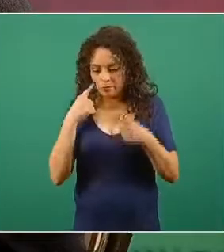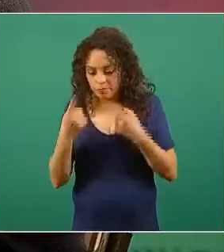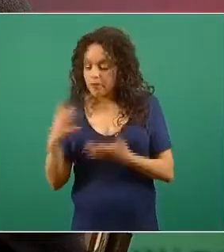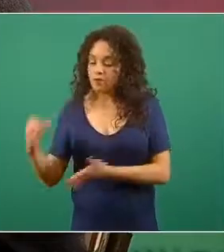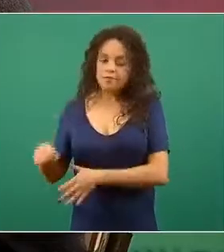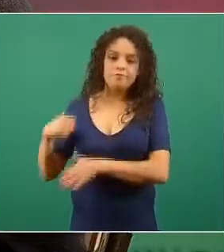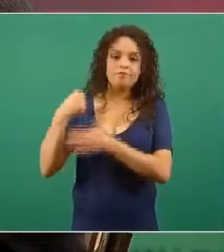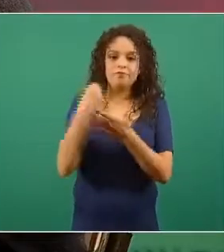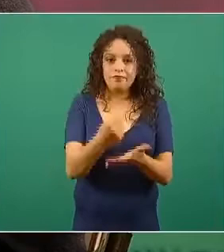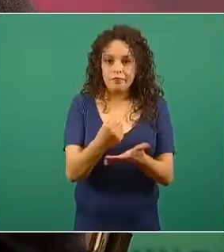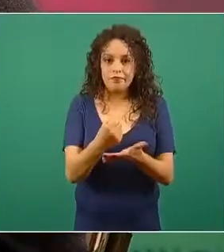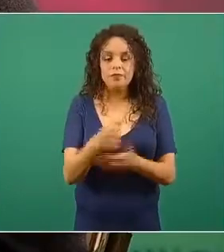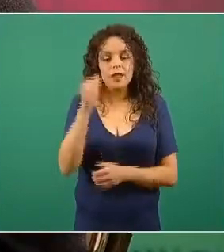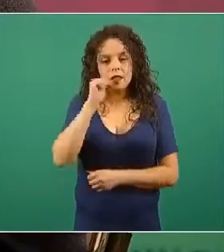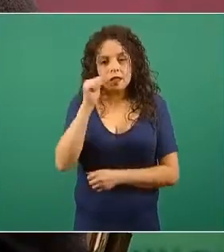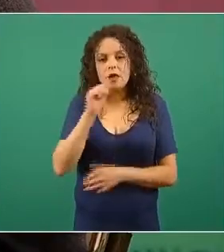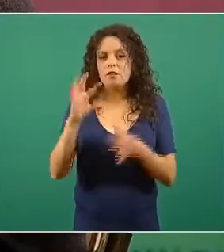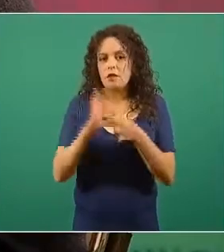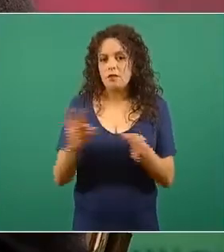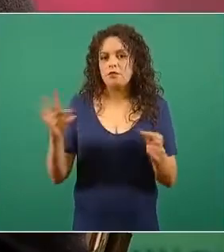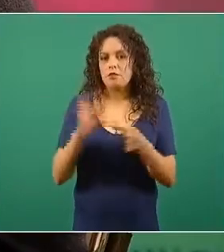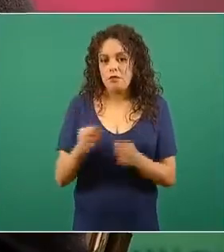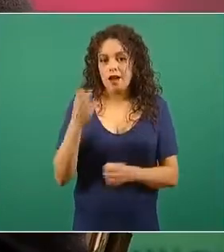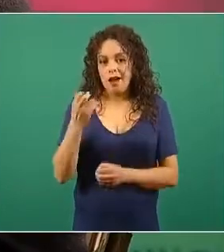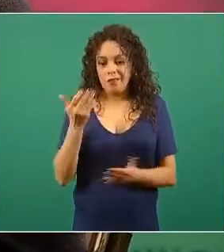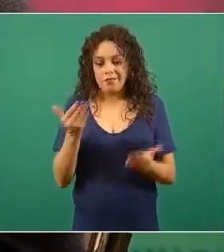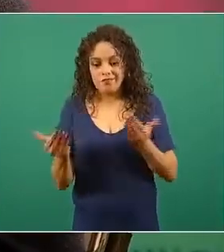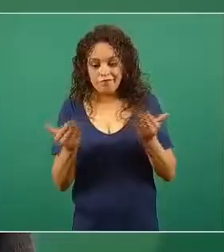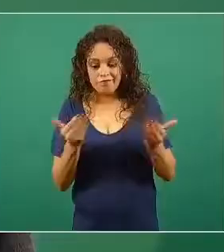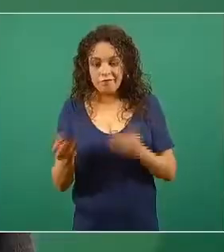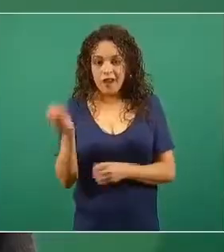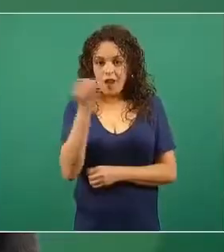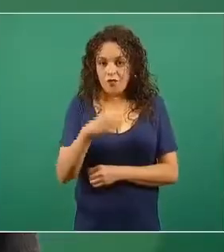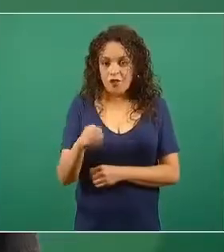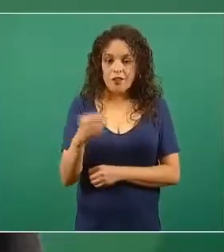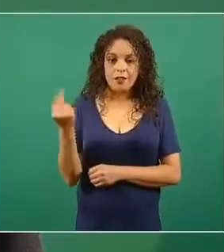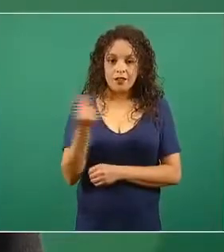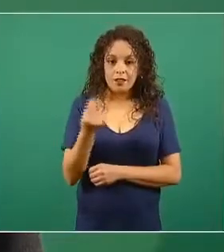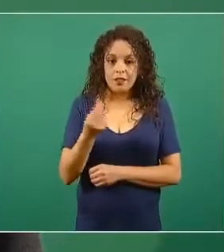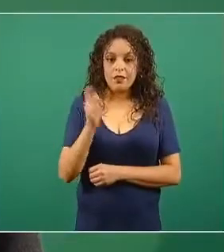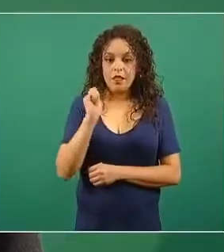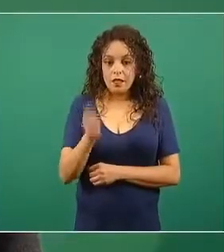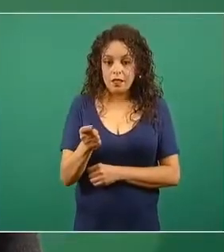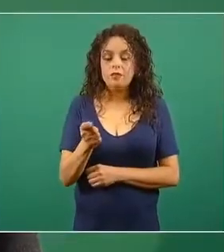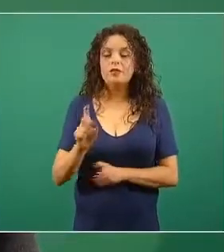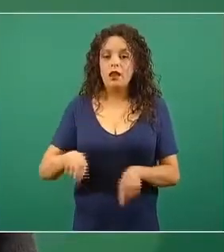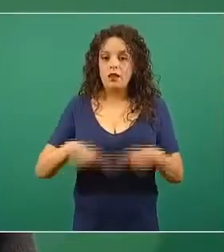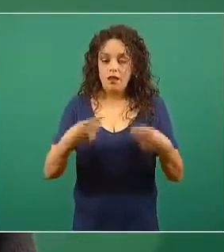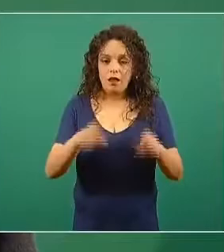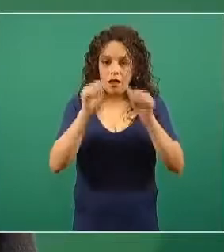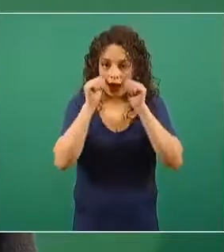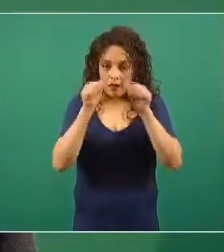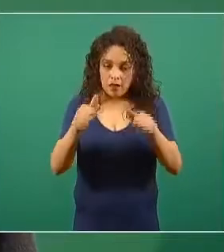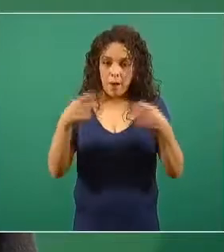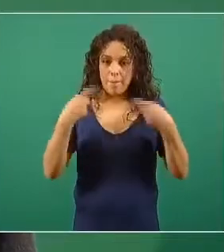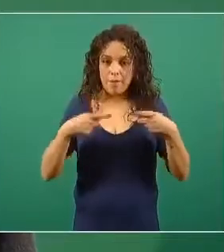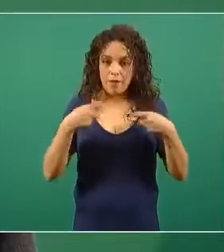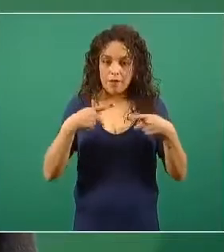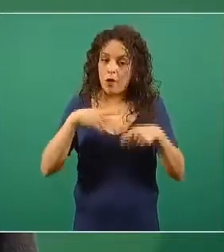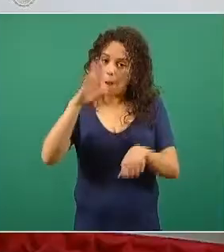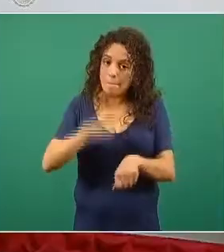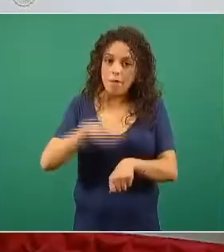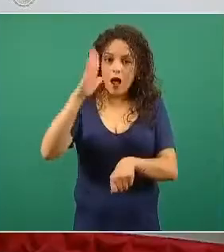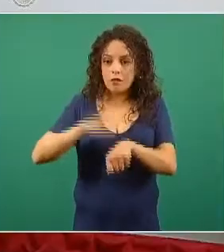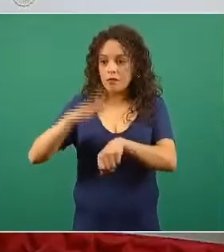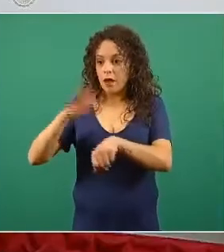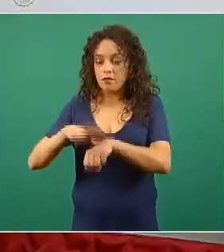tema que siempre hemos comentado, este balance en donde tiene que también haber una asistencia a las personas que tienen mayores